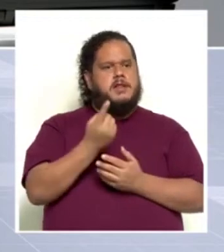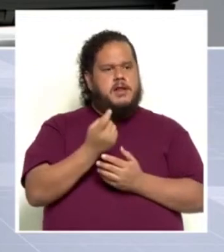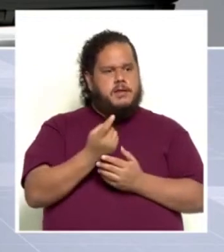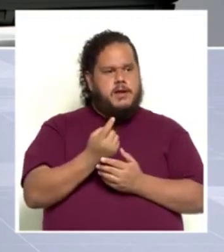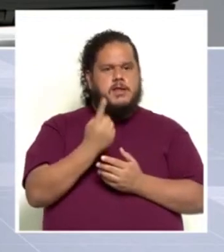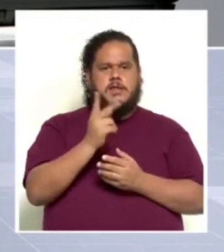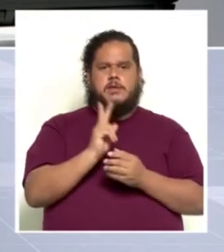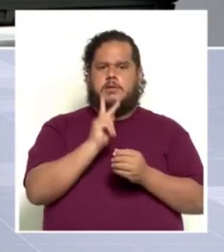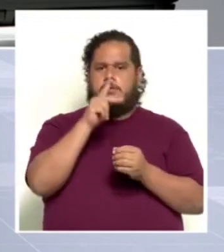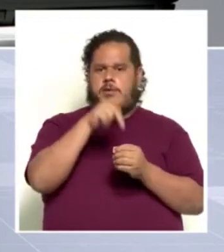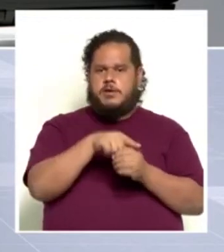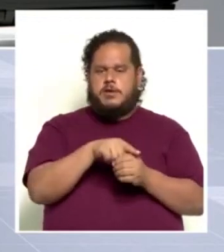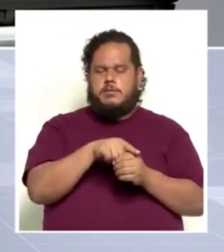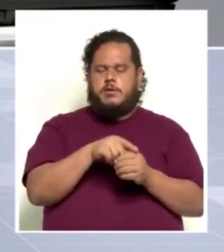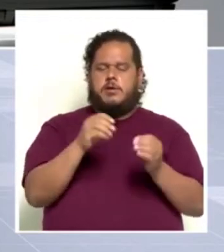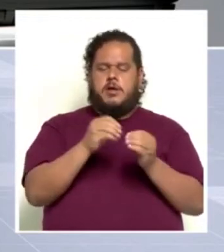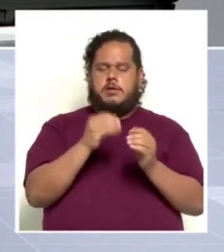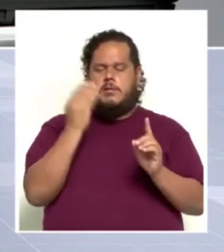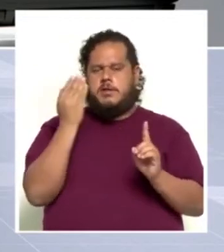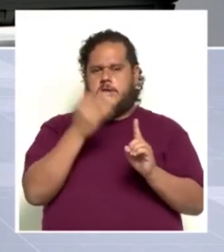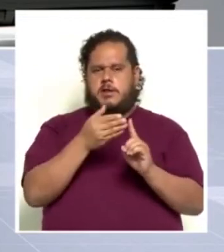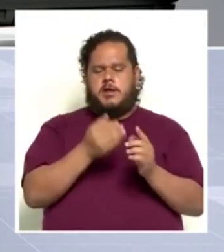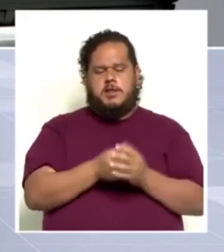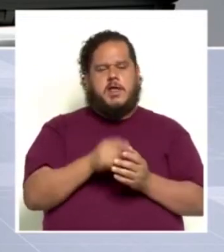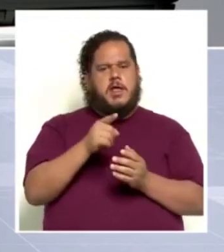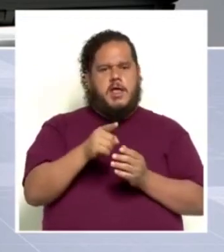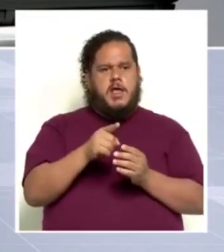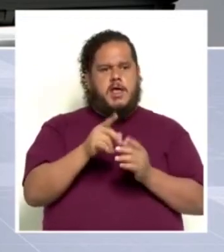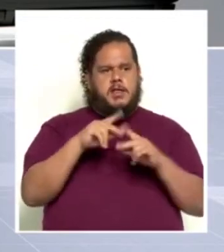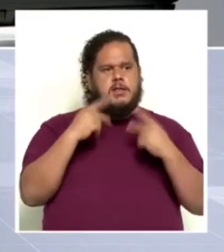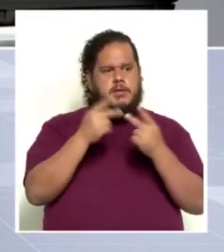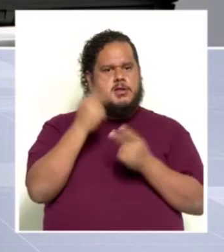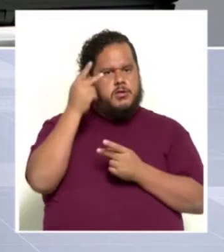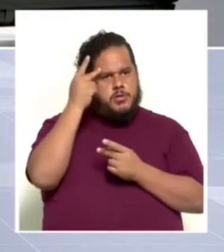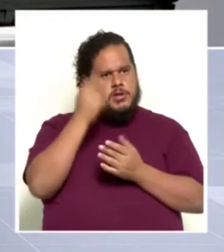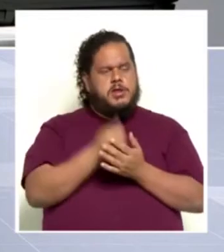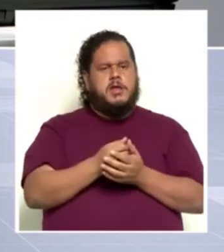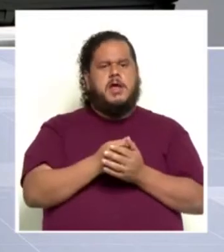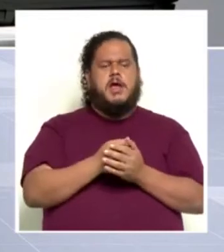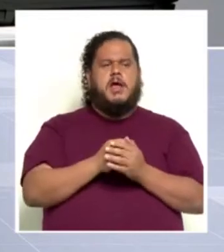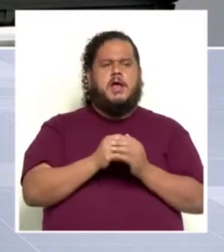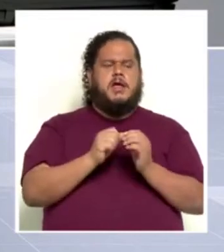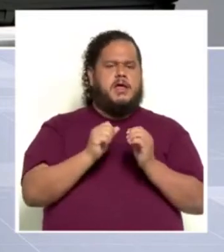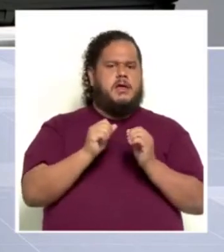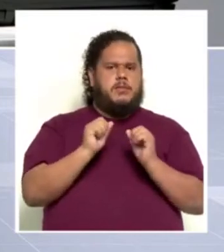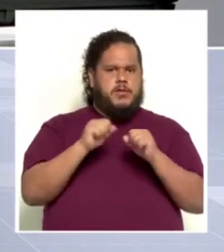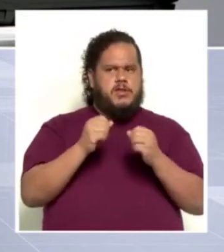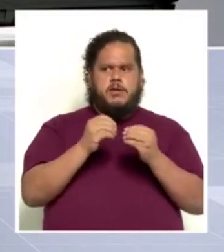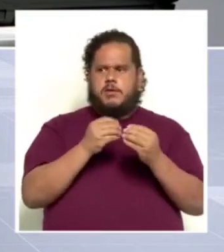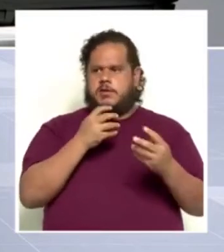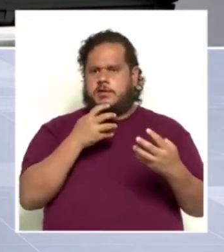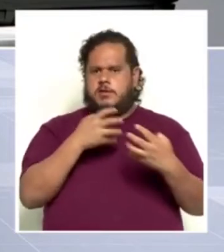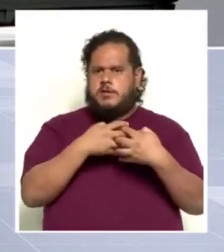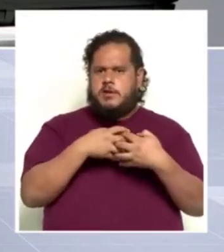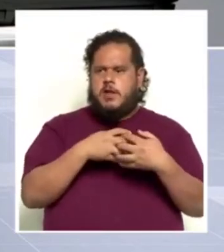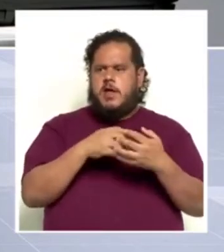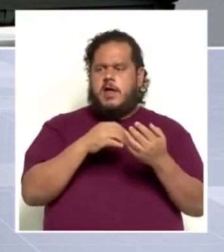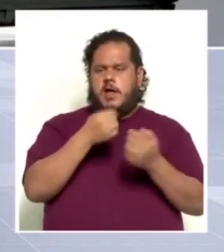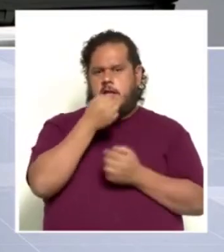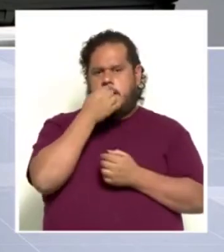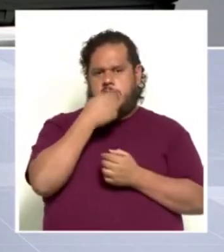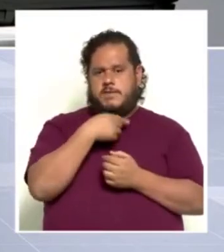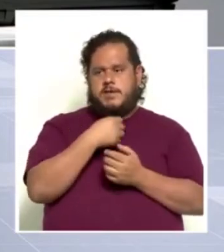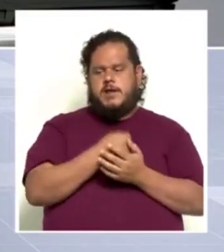una participación un poco más directa. Esta fracción, tal como está compuesta, sí es gente más afín a José